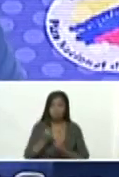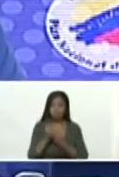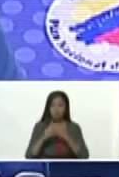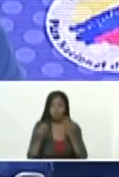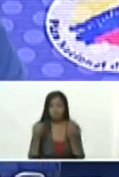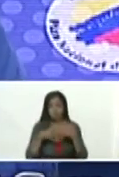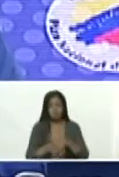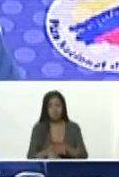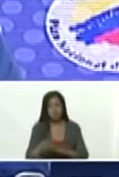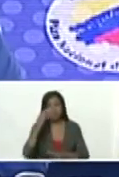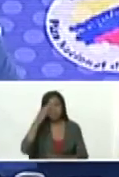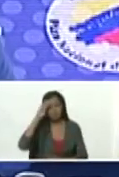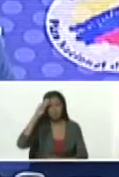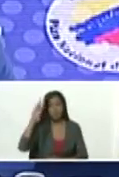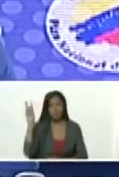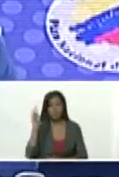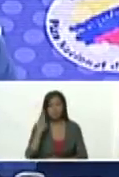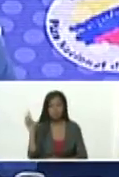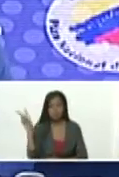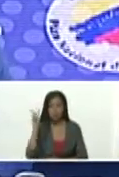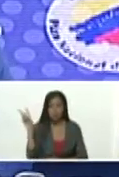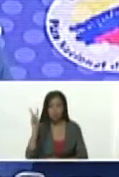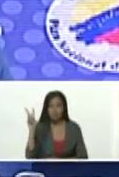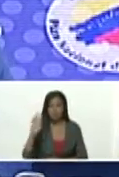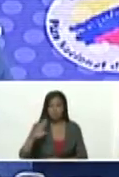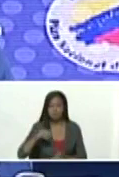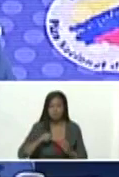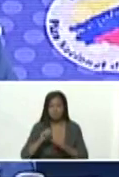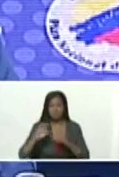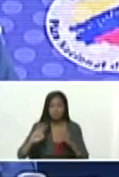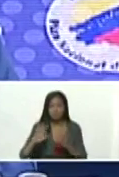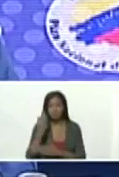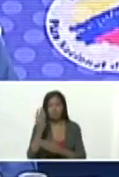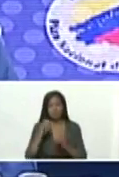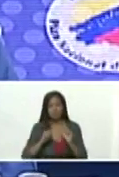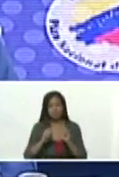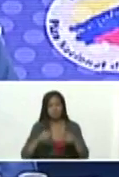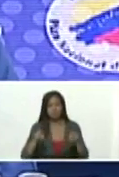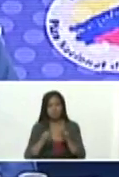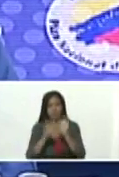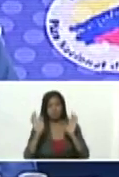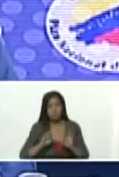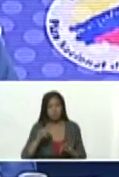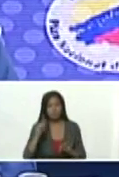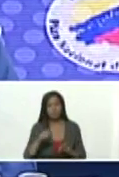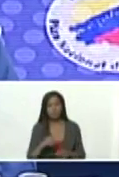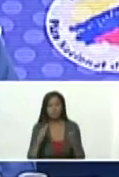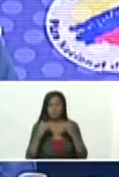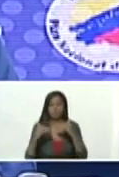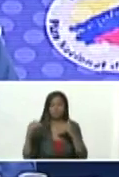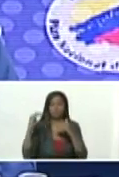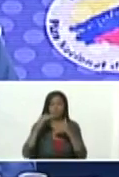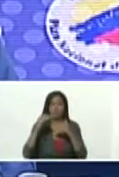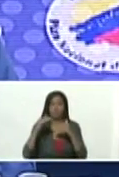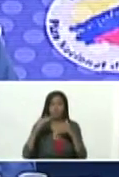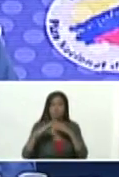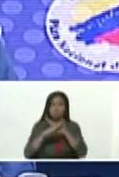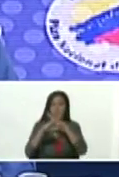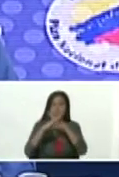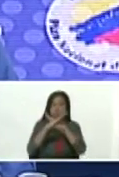integral Cuba-Venezuela para que siga funcionando y sigamos avanzando por encima de los